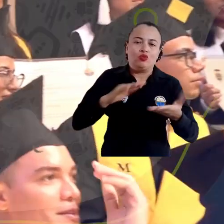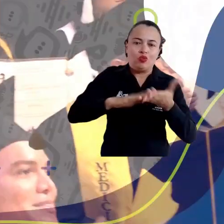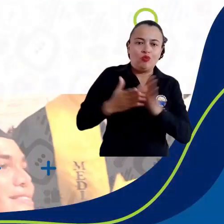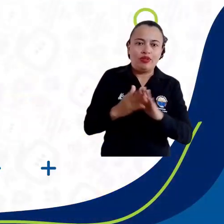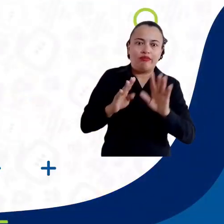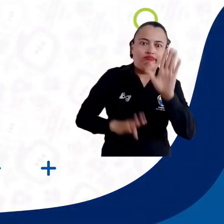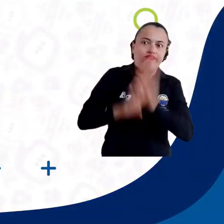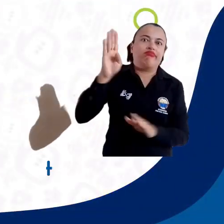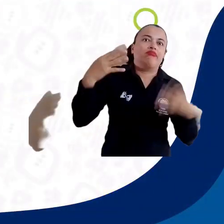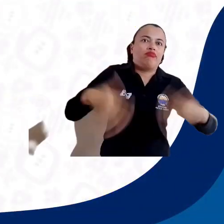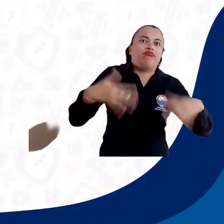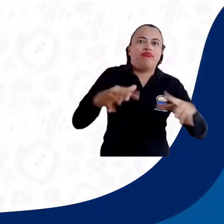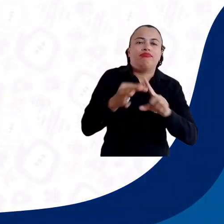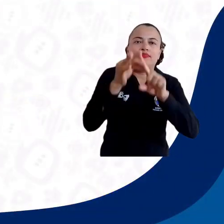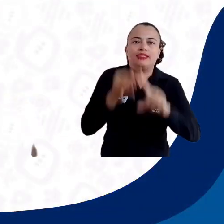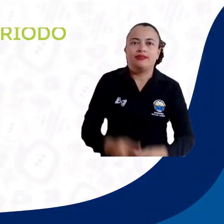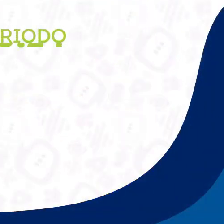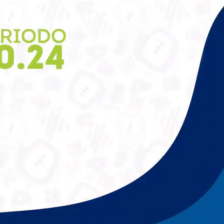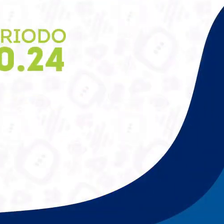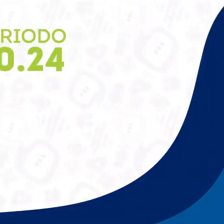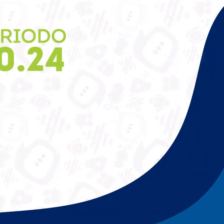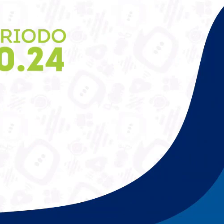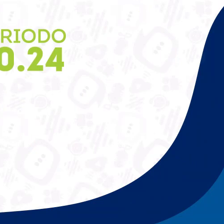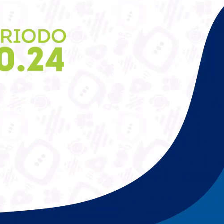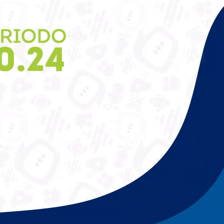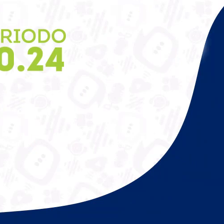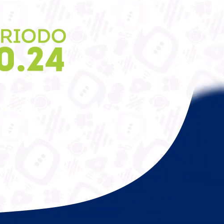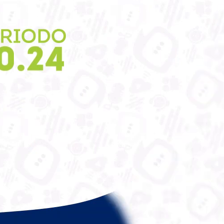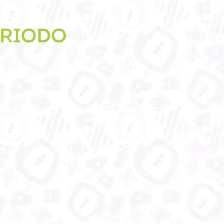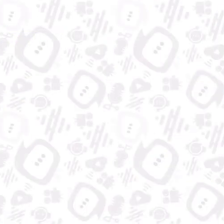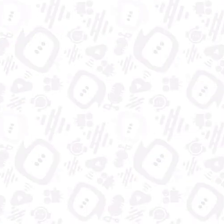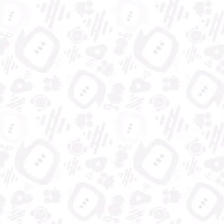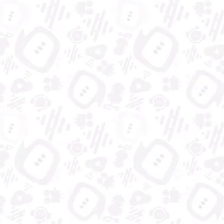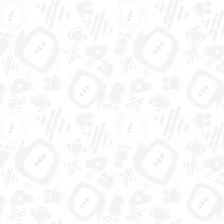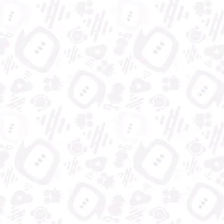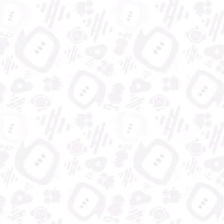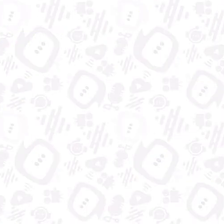Yeurua. Universidad del Magdalena, aún más incluyente e innovadora.